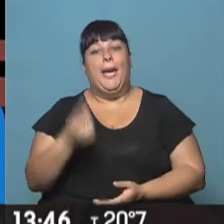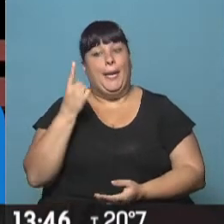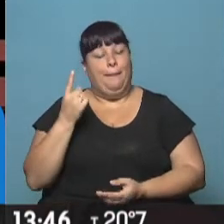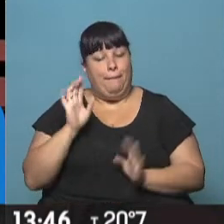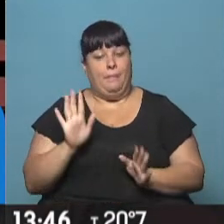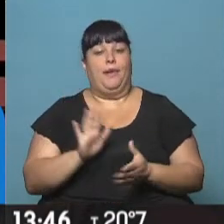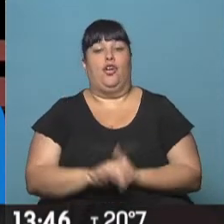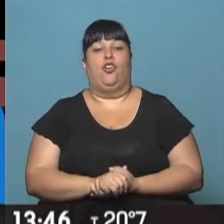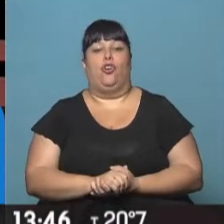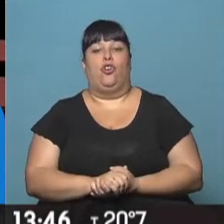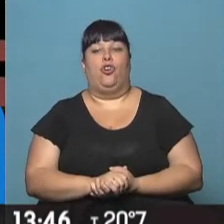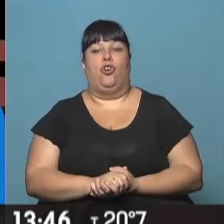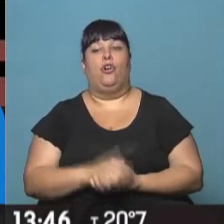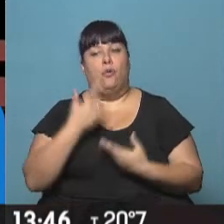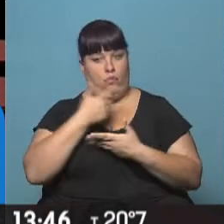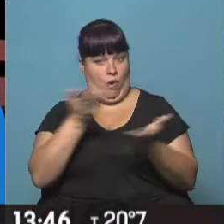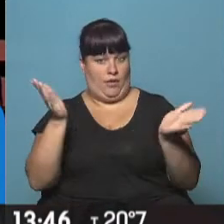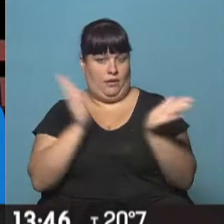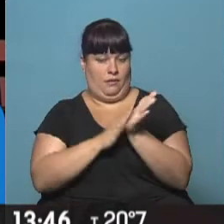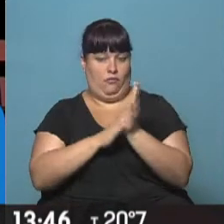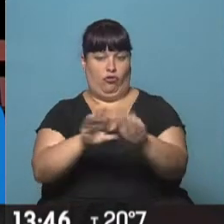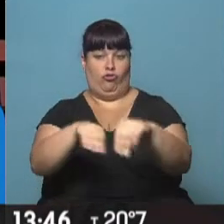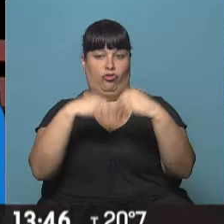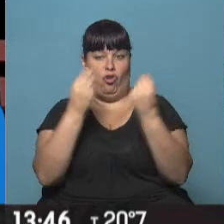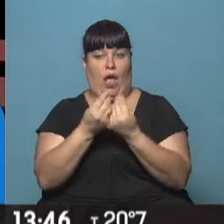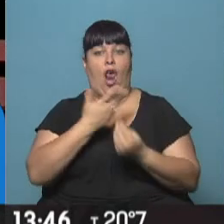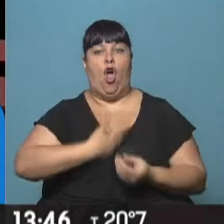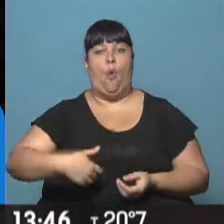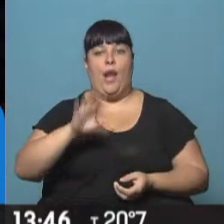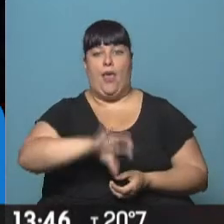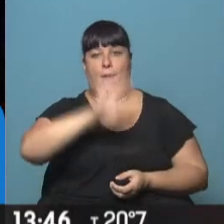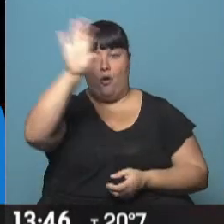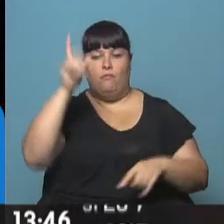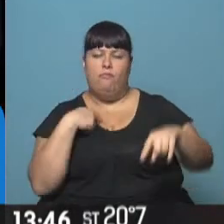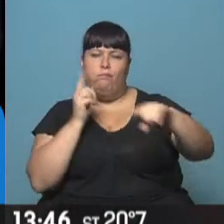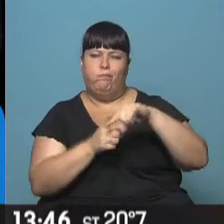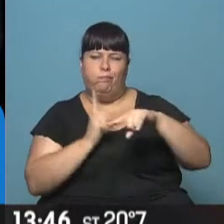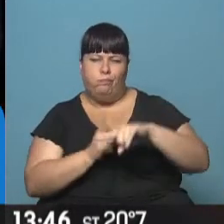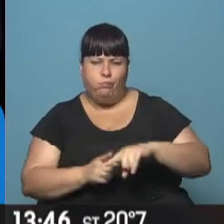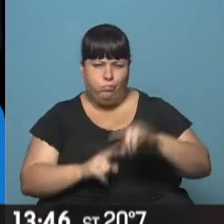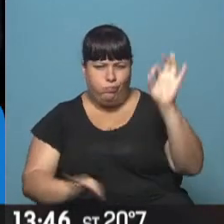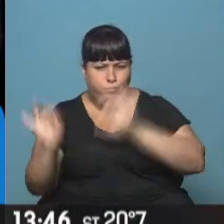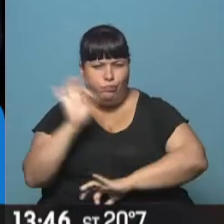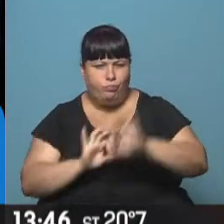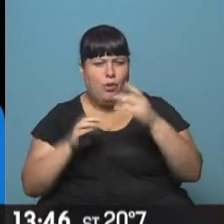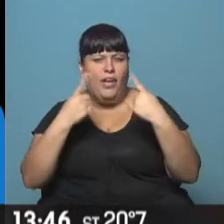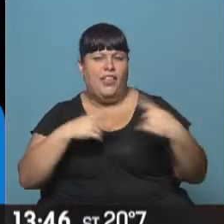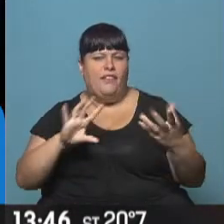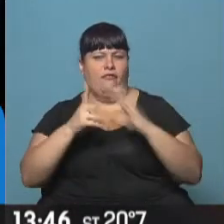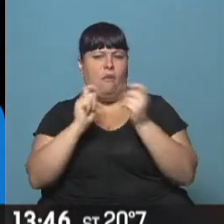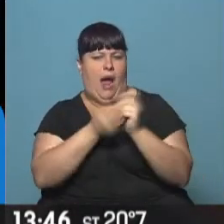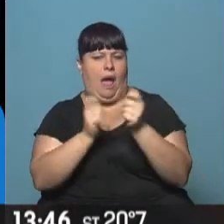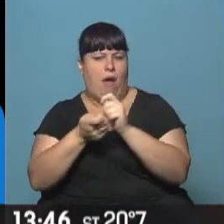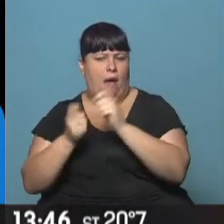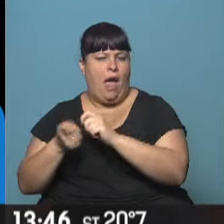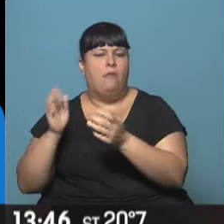principio les mostramos los números a los gobernadores de todos los cálculos que hicimos de las distintas modificaciones